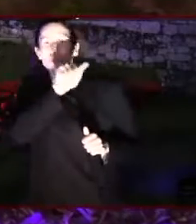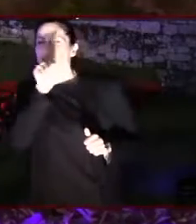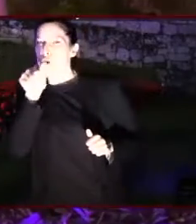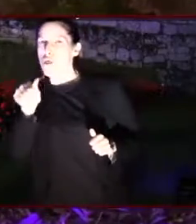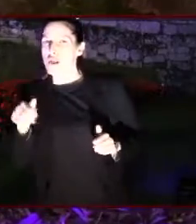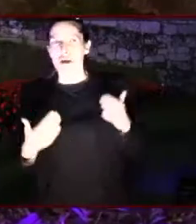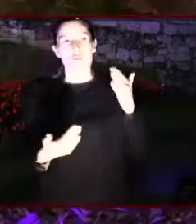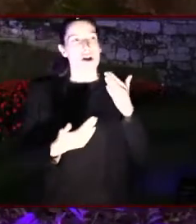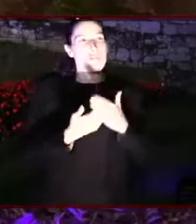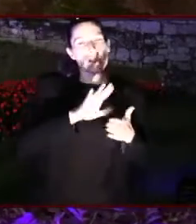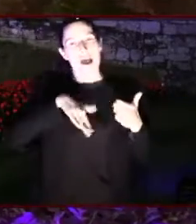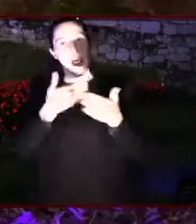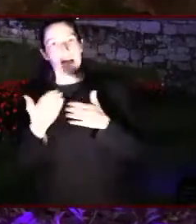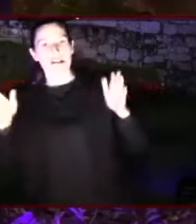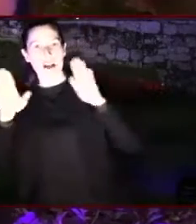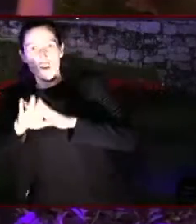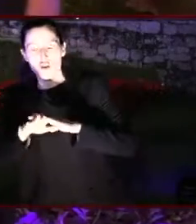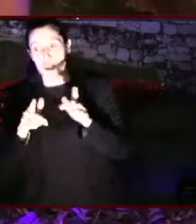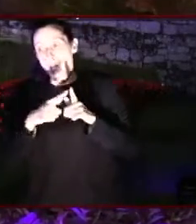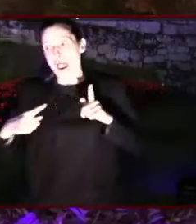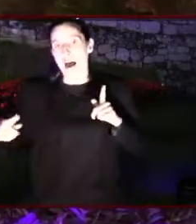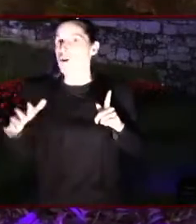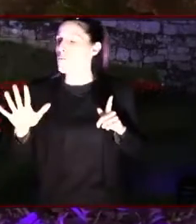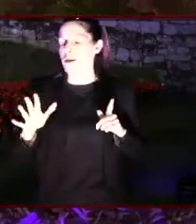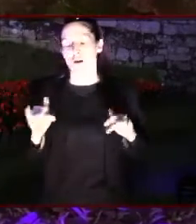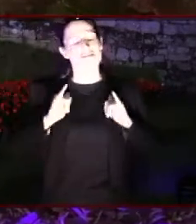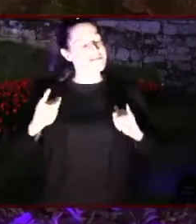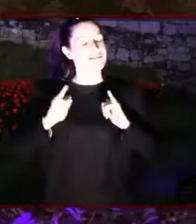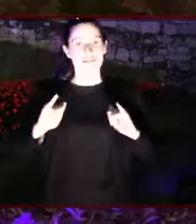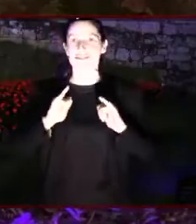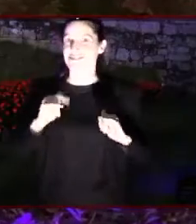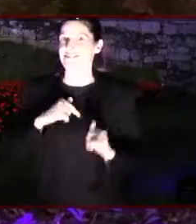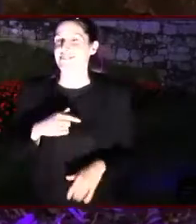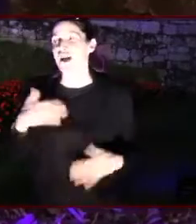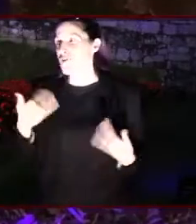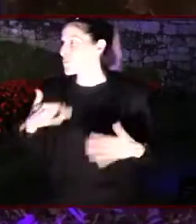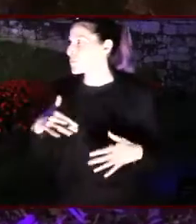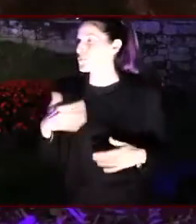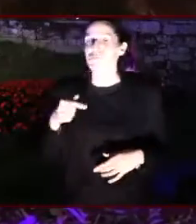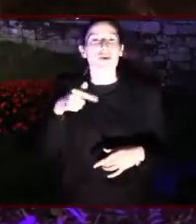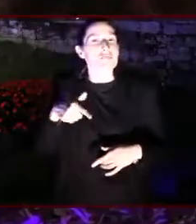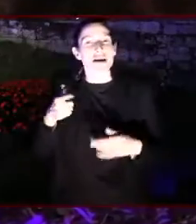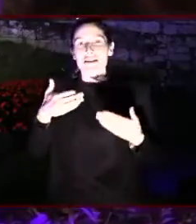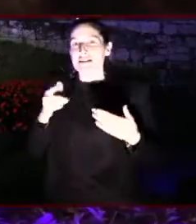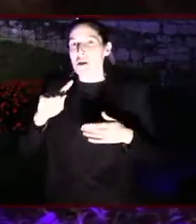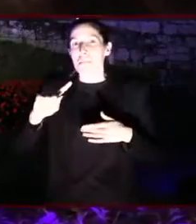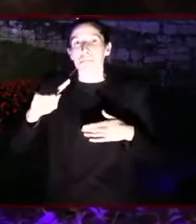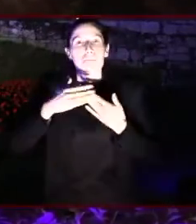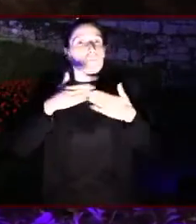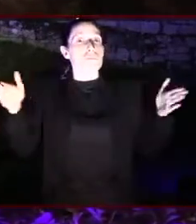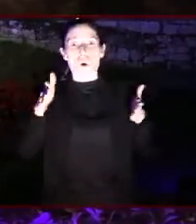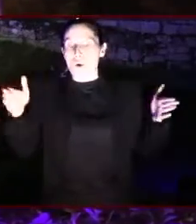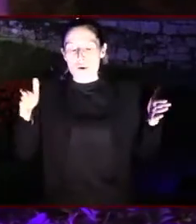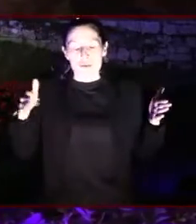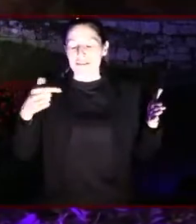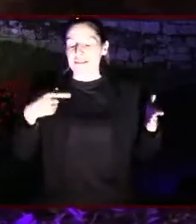ata a noite e foi unha xornada longa, pero foi moi divertida. Madre mía, que gran sí, traballo, sí, ¿no? Sobre todo porque foi a primeira vez e alá, entón estábamos